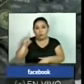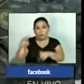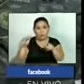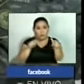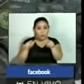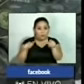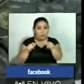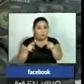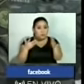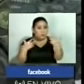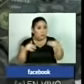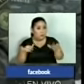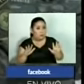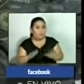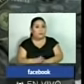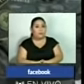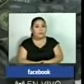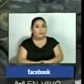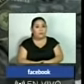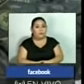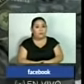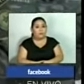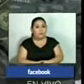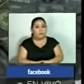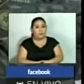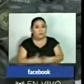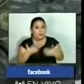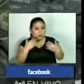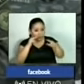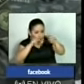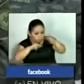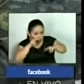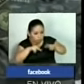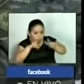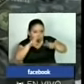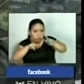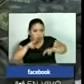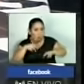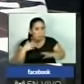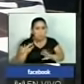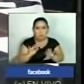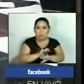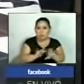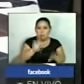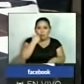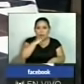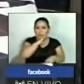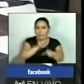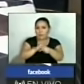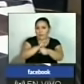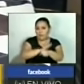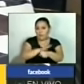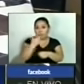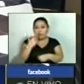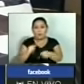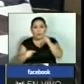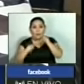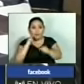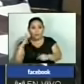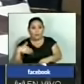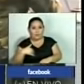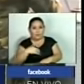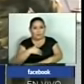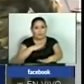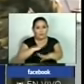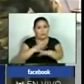que se le han hecho los test y ha salido negativo. Según información de las autoridades,